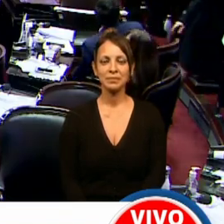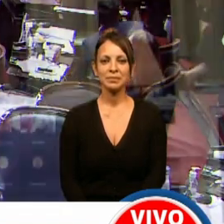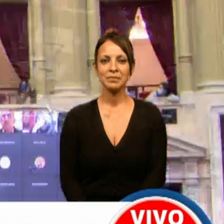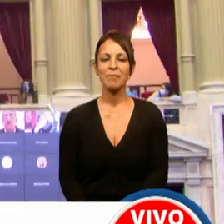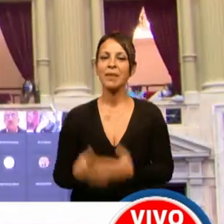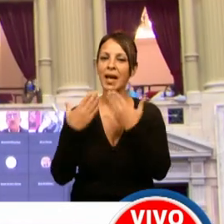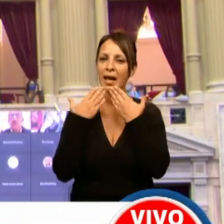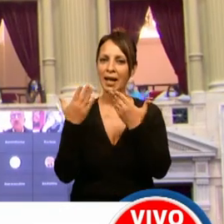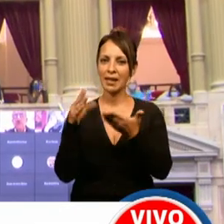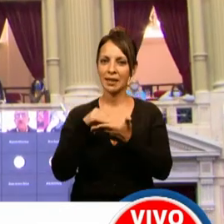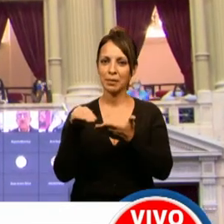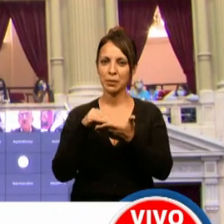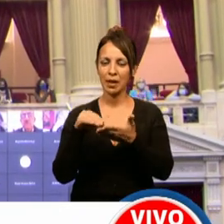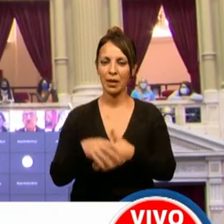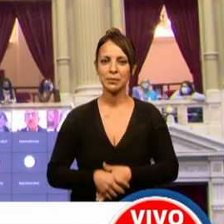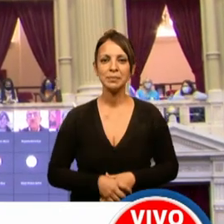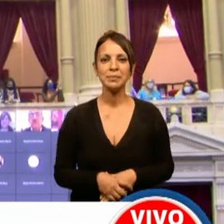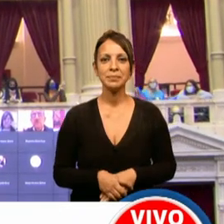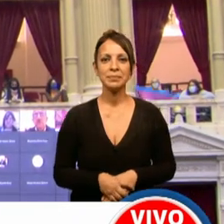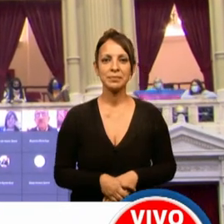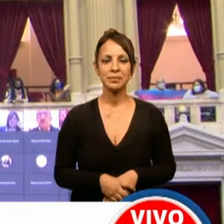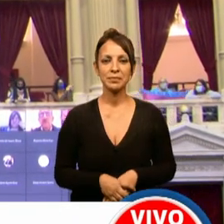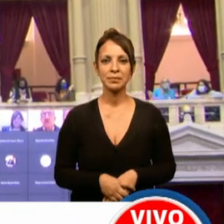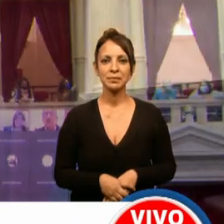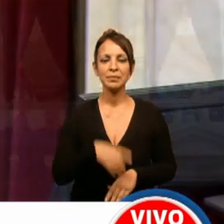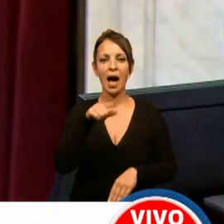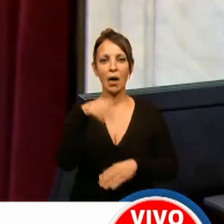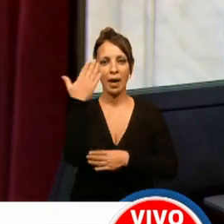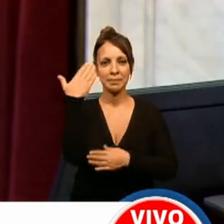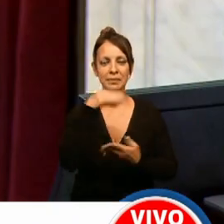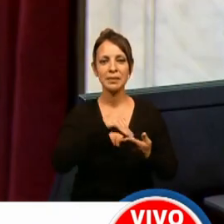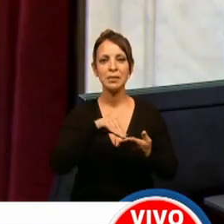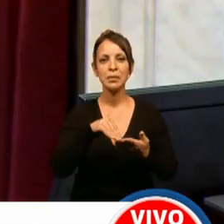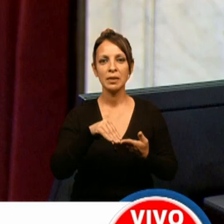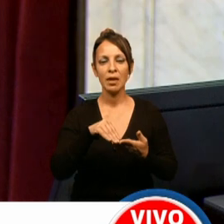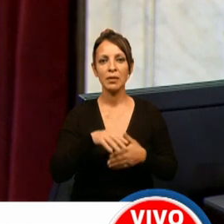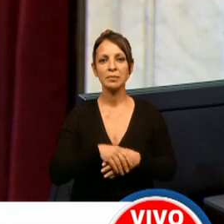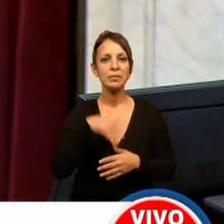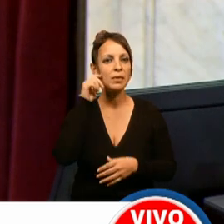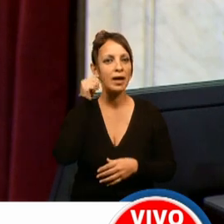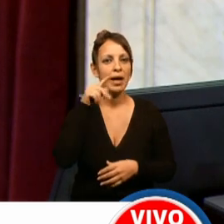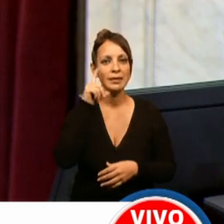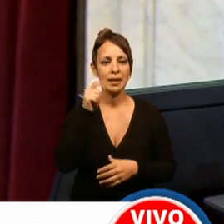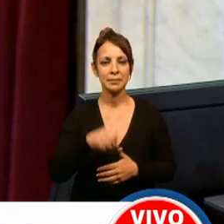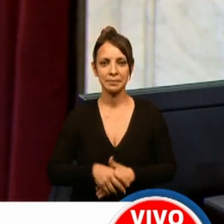gracias a diputado groso tiene la palabra el diputado alejandro garcía